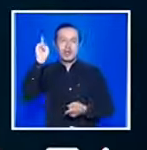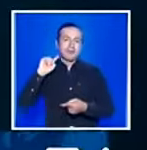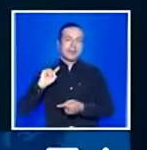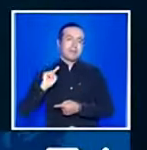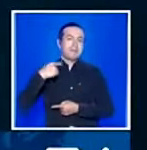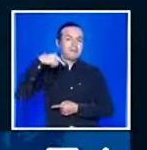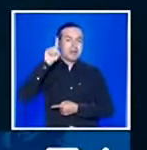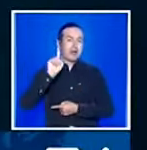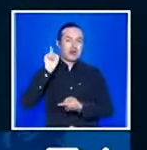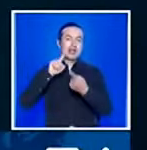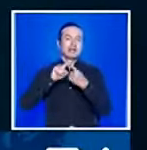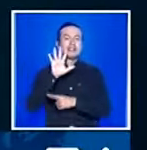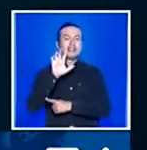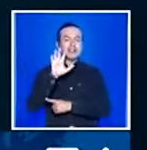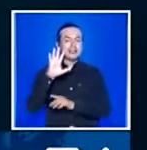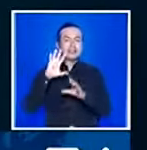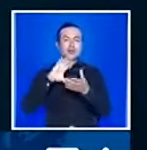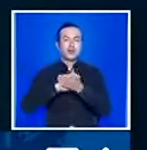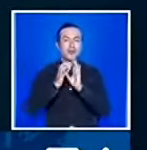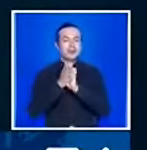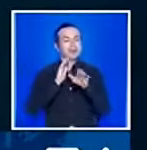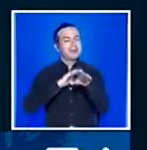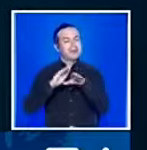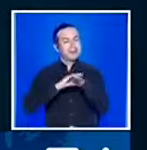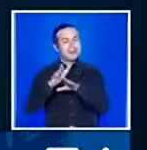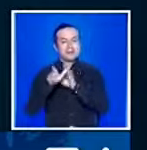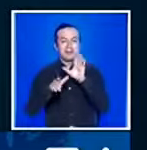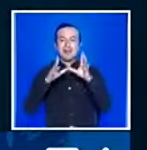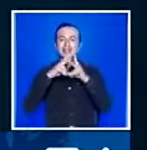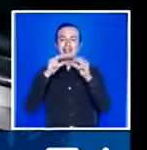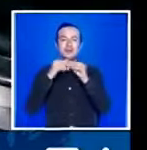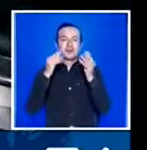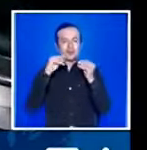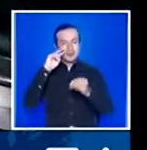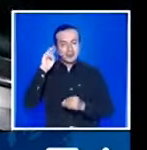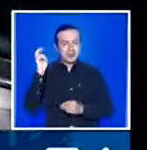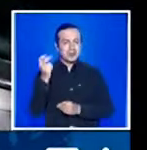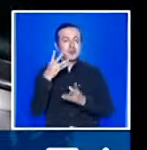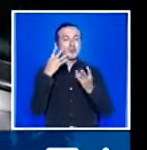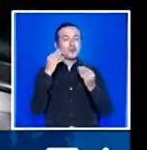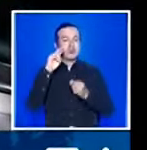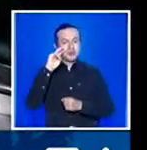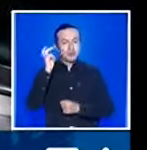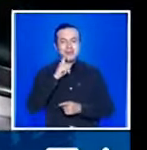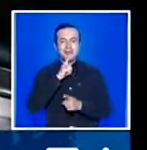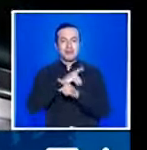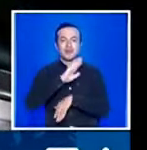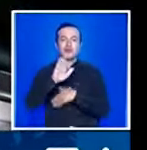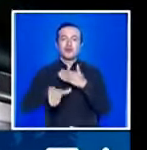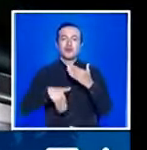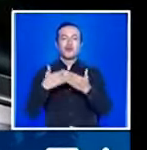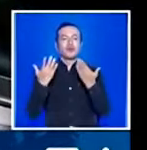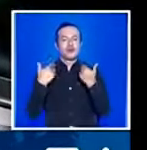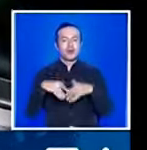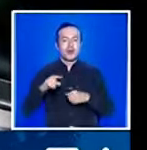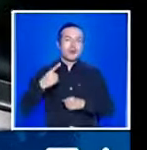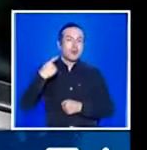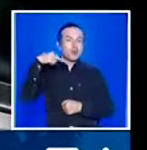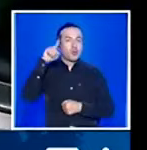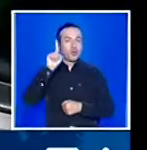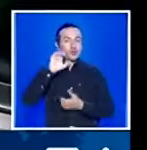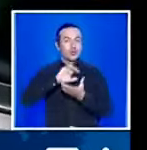noviembre. Cordialmente invitados todos y recuerden, Tena, miles de aventuras. Miles de aventuras, todo comienza justamente el 1 de